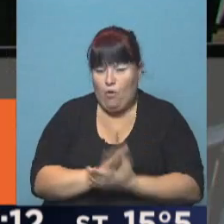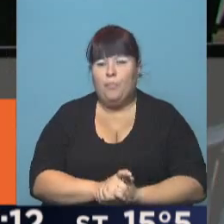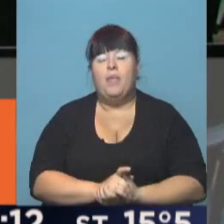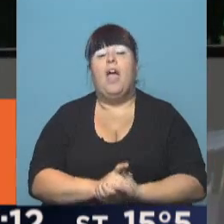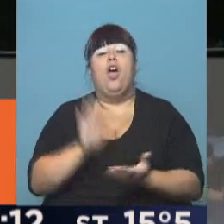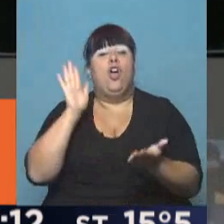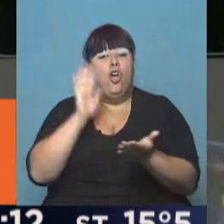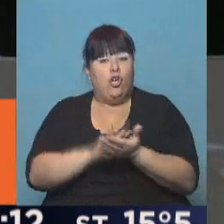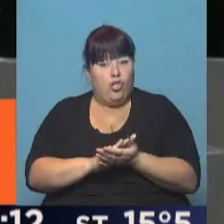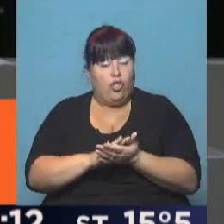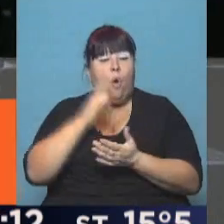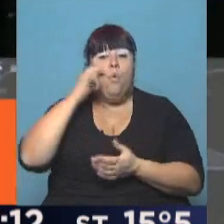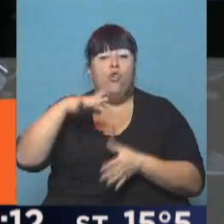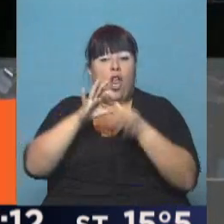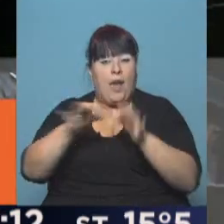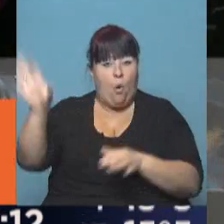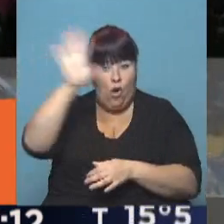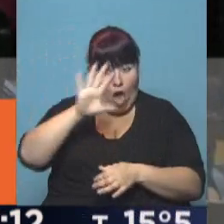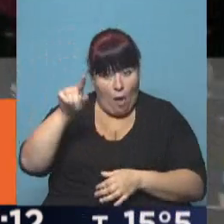En relación a la Unión Europea,